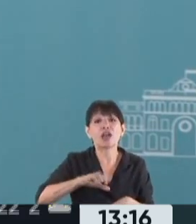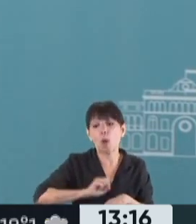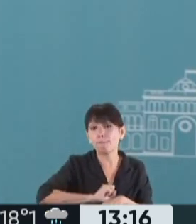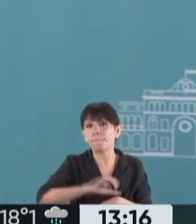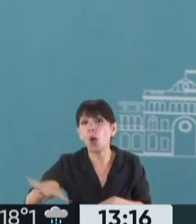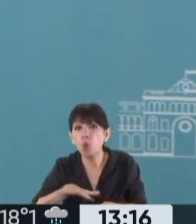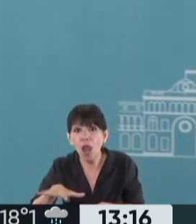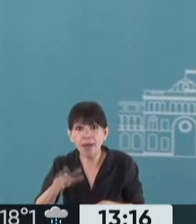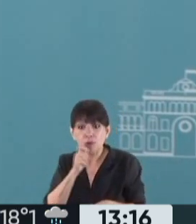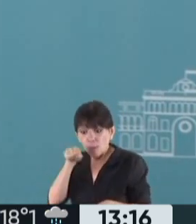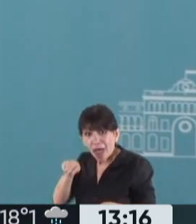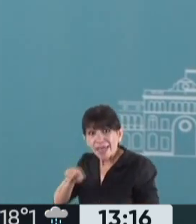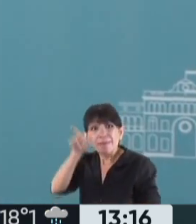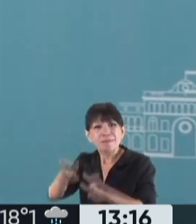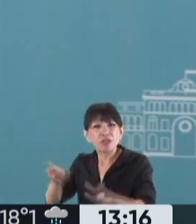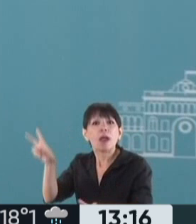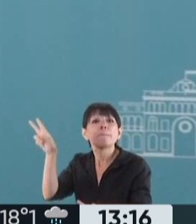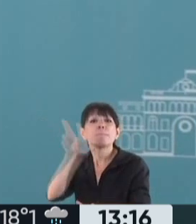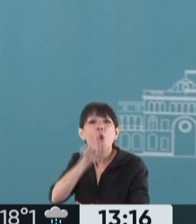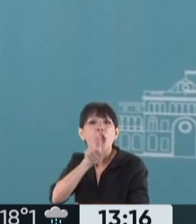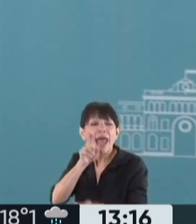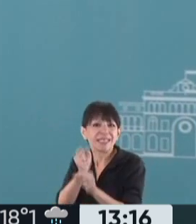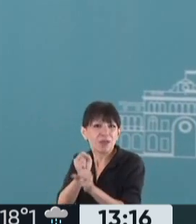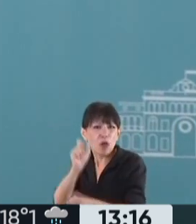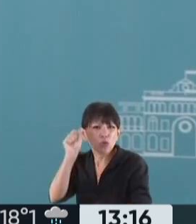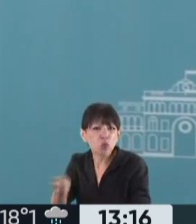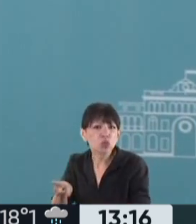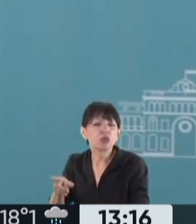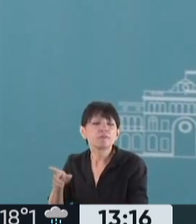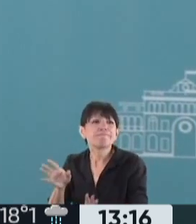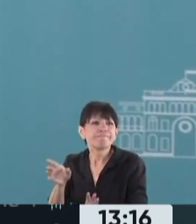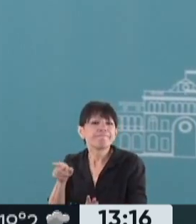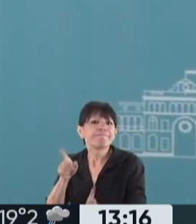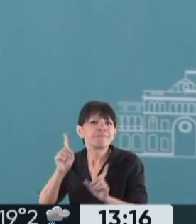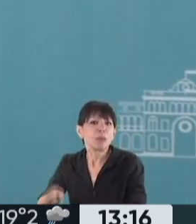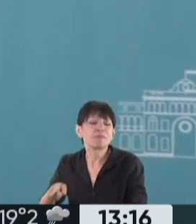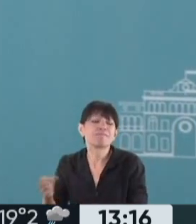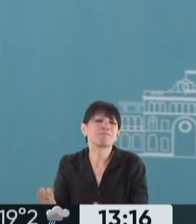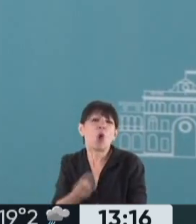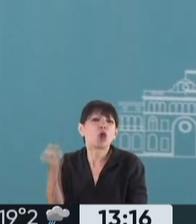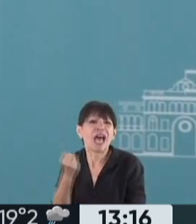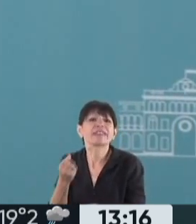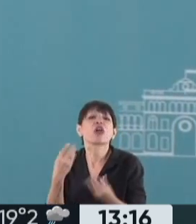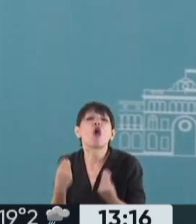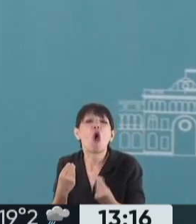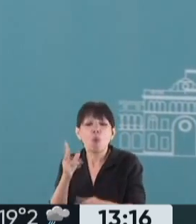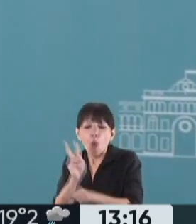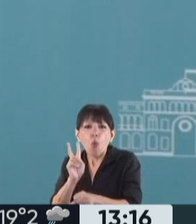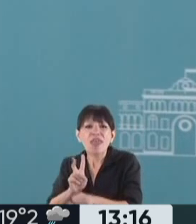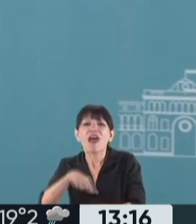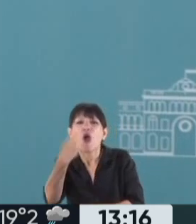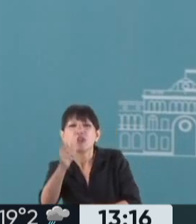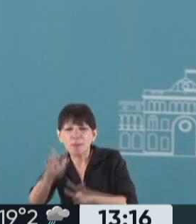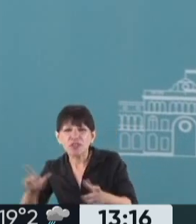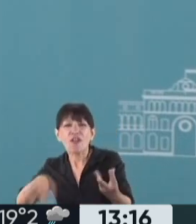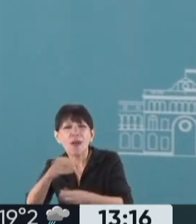las mujeres en los barrios populares, ha sido absolutamente central para el desarrollo en red y comunitario, pero también